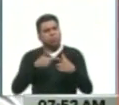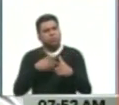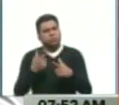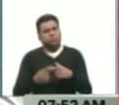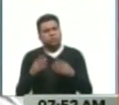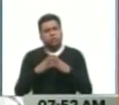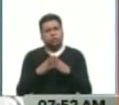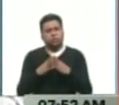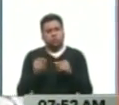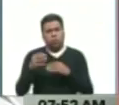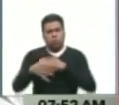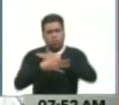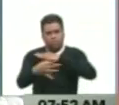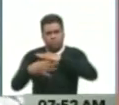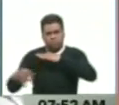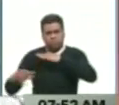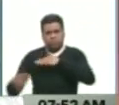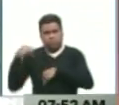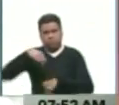municipios de nuestro país